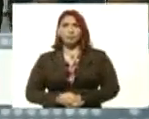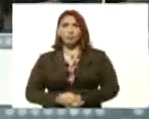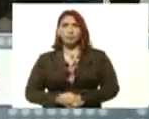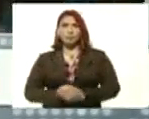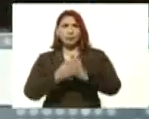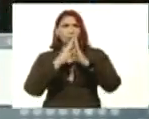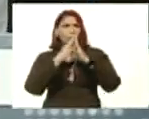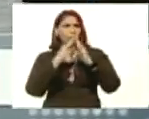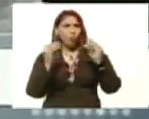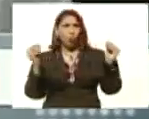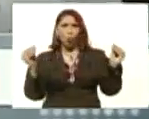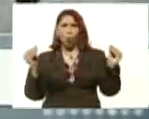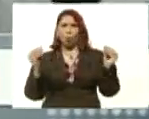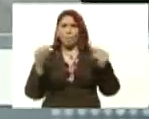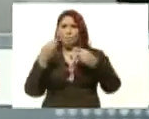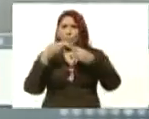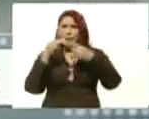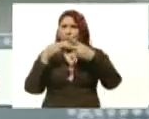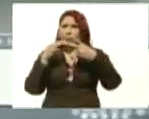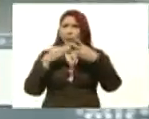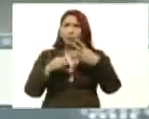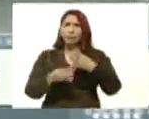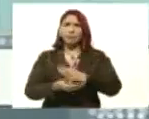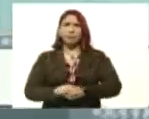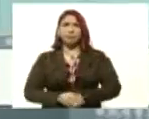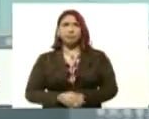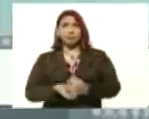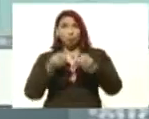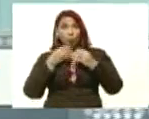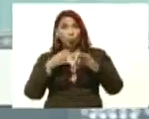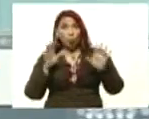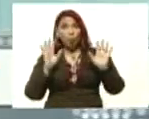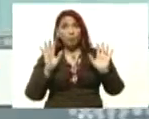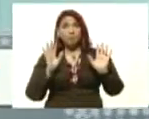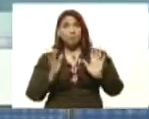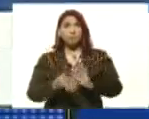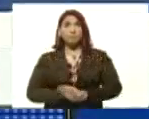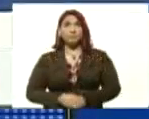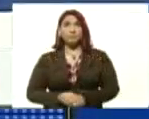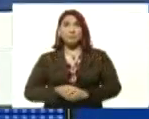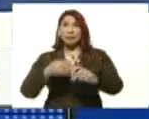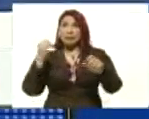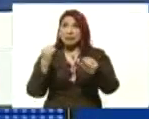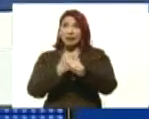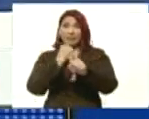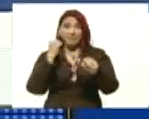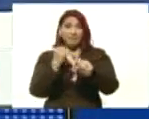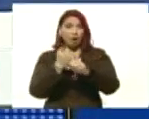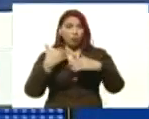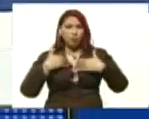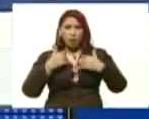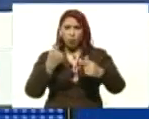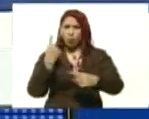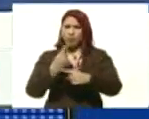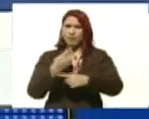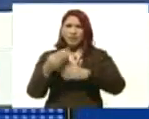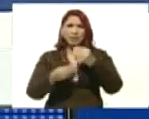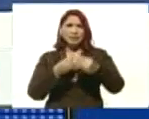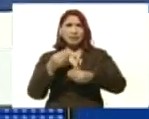todos esos aparatos, bueno, el trabajo de salud que hay que hacer,